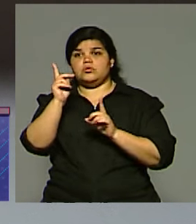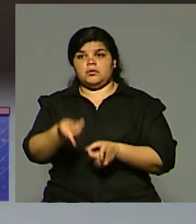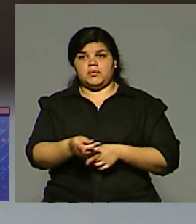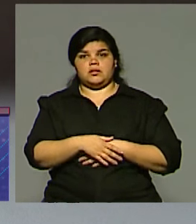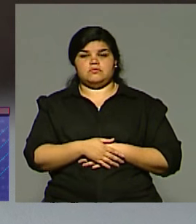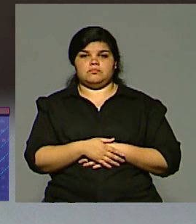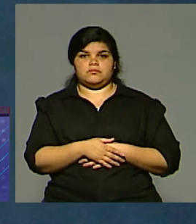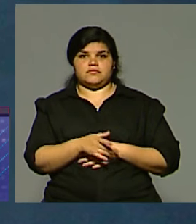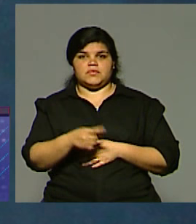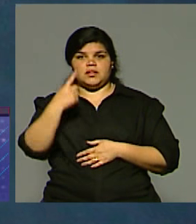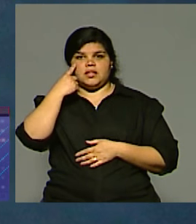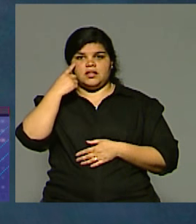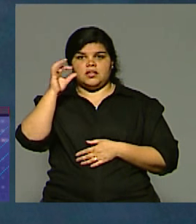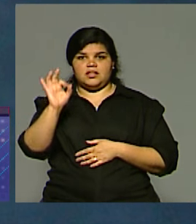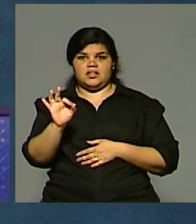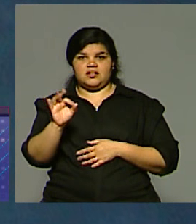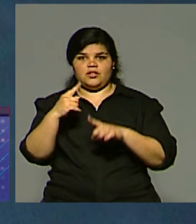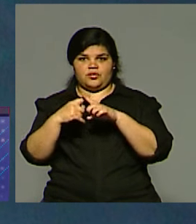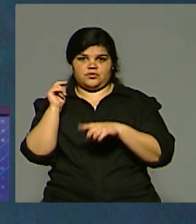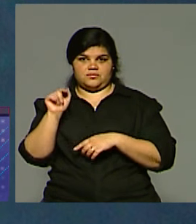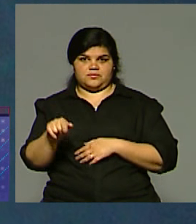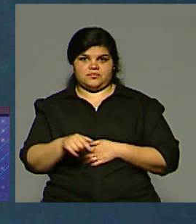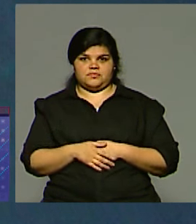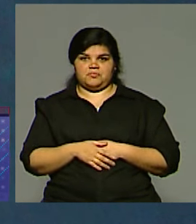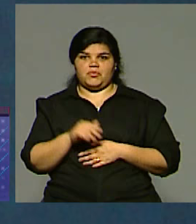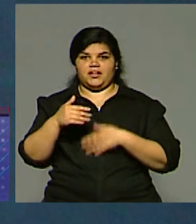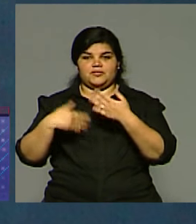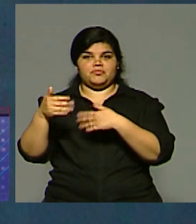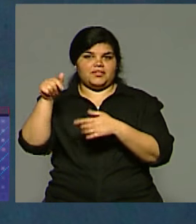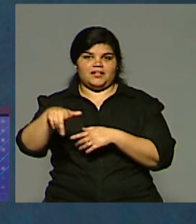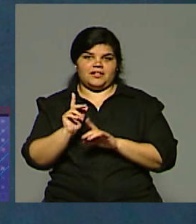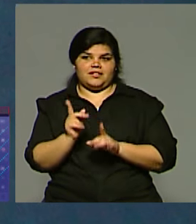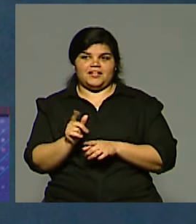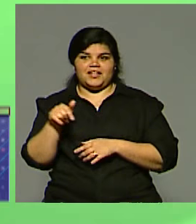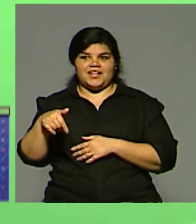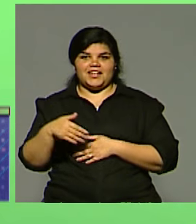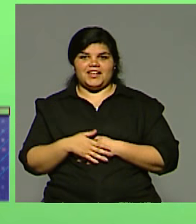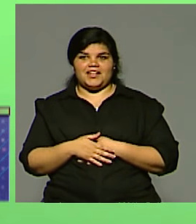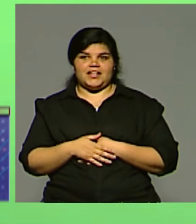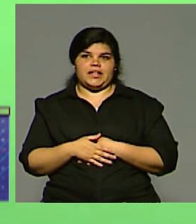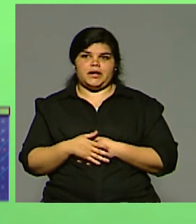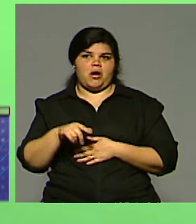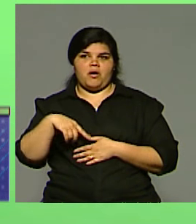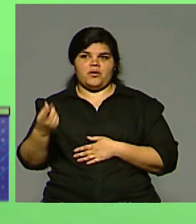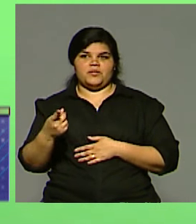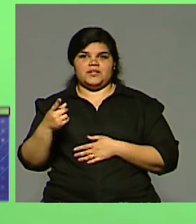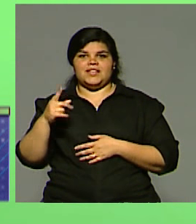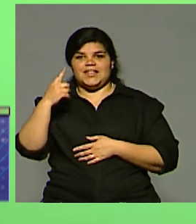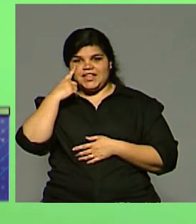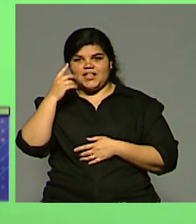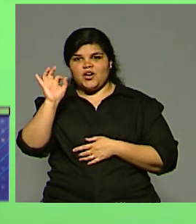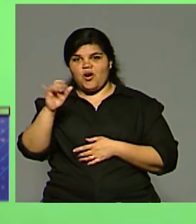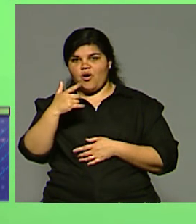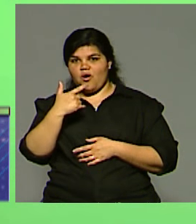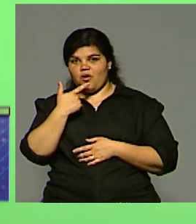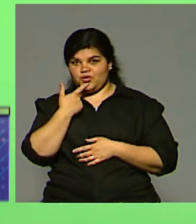un iPhone 4, el 4S, por ejemplo, que no tenés un iOS 8 en adelante,